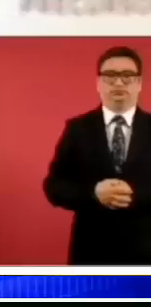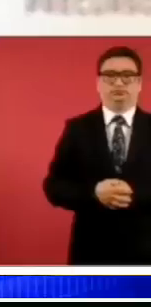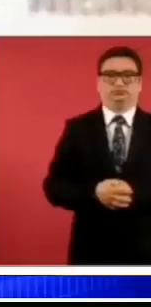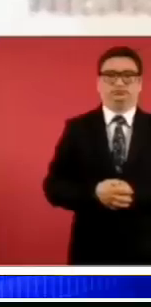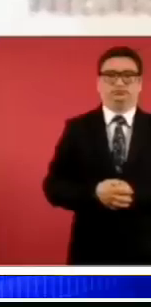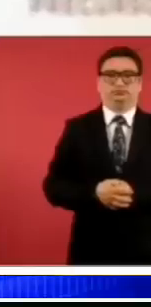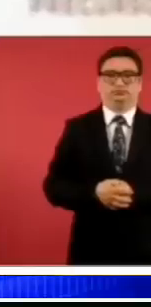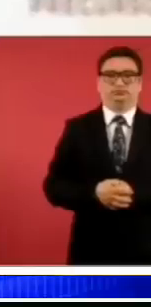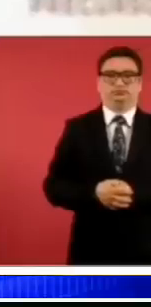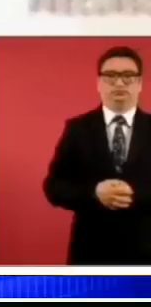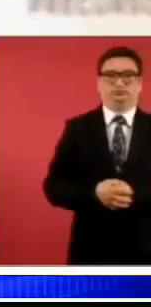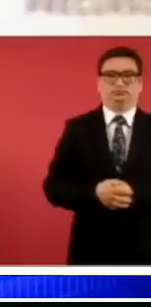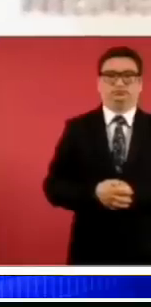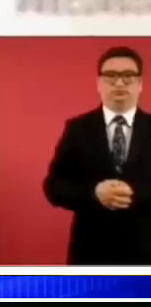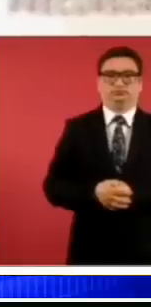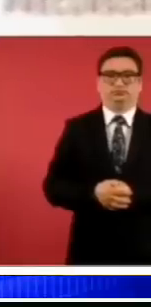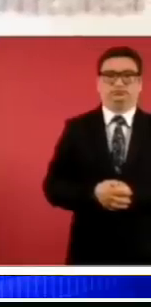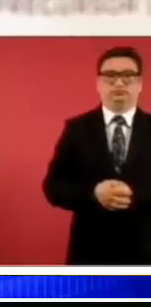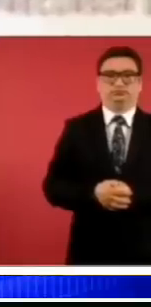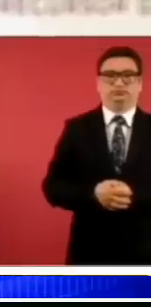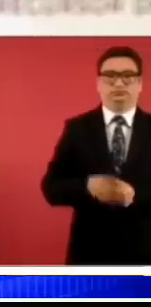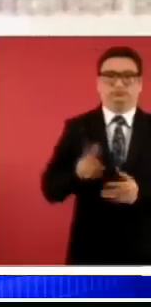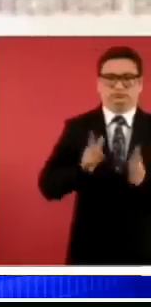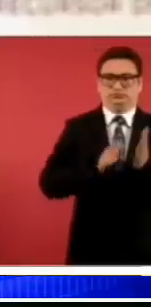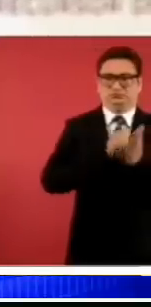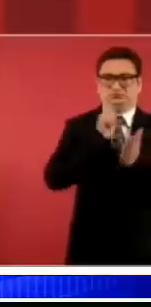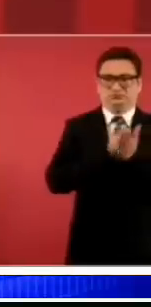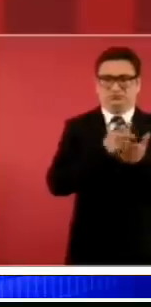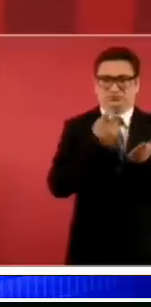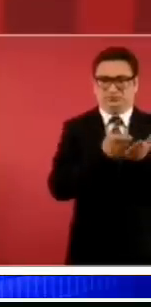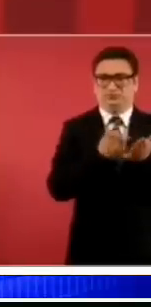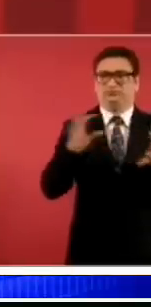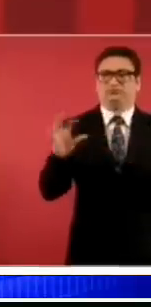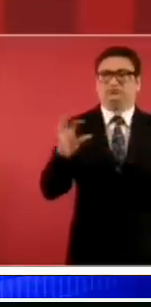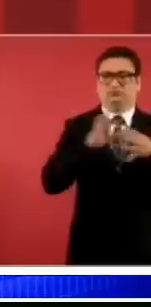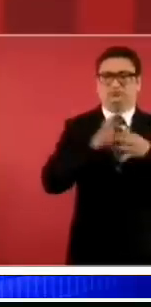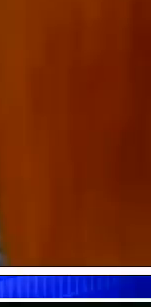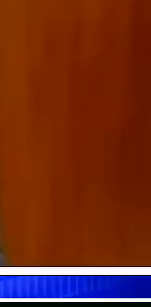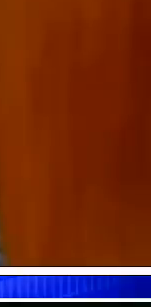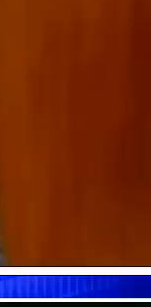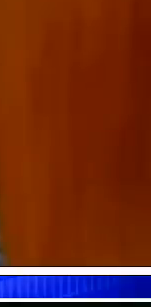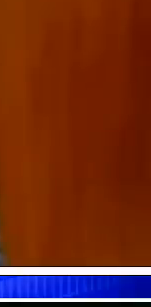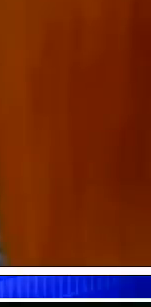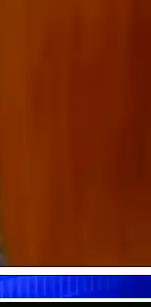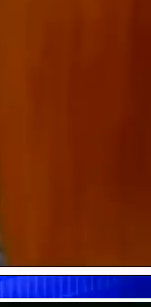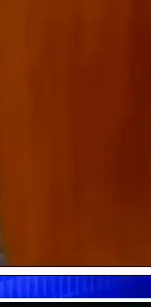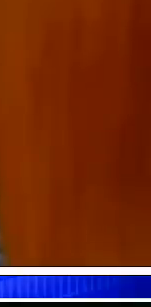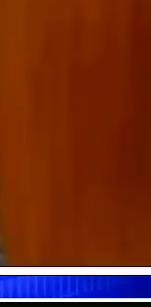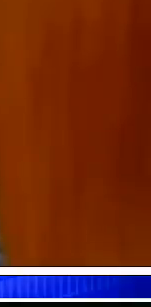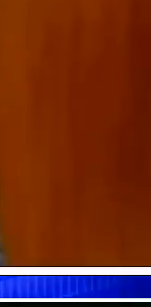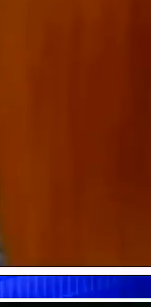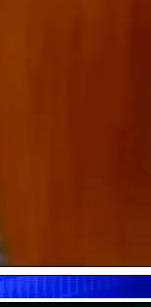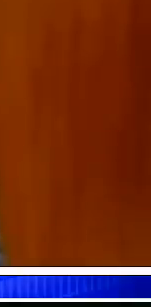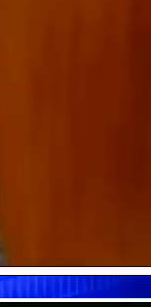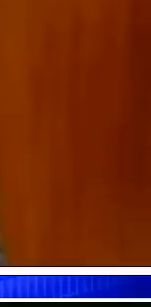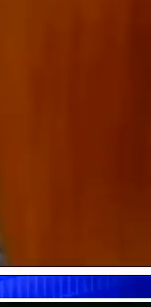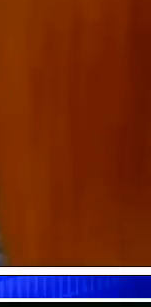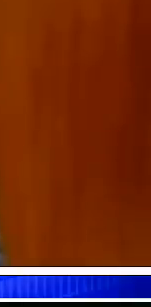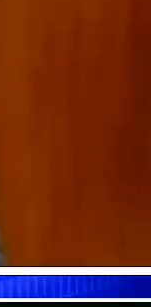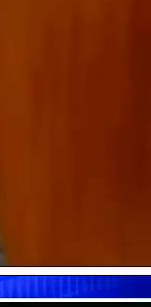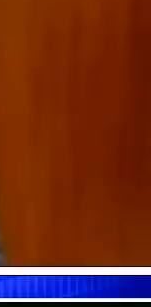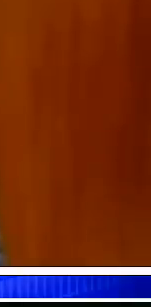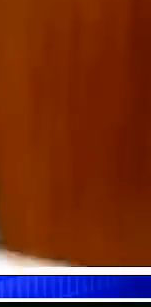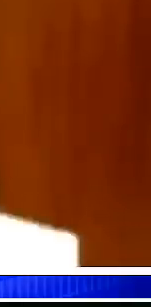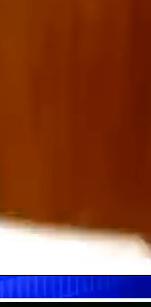sobre todo por el manejo de los recursos antes de ser gobernador y ahora a lo que hay que sumarle es